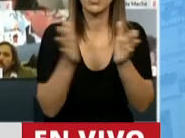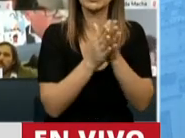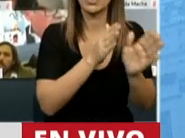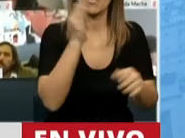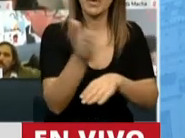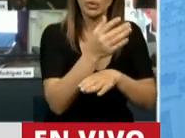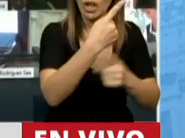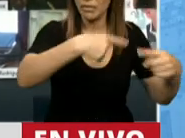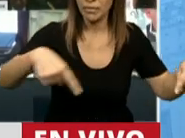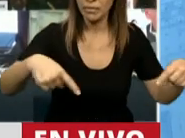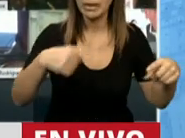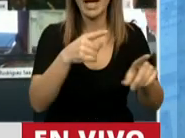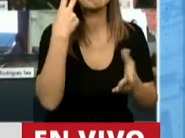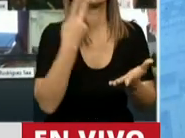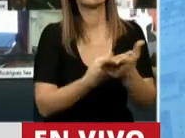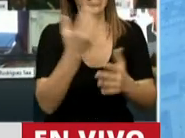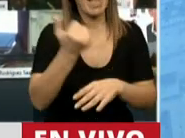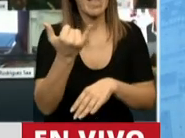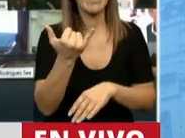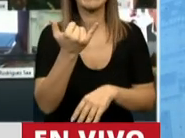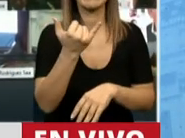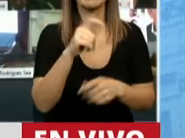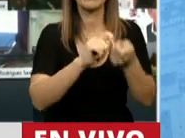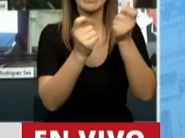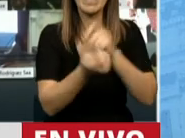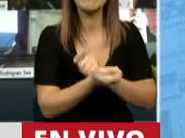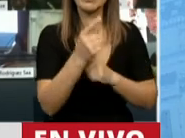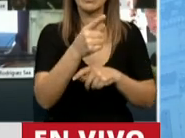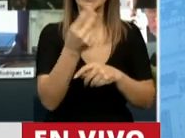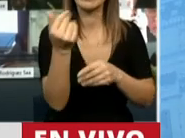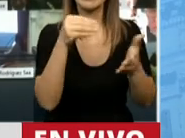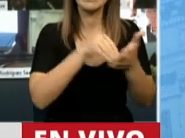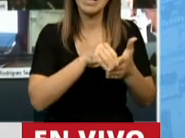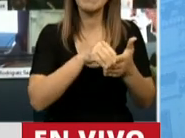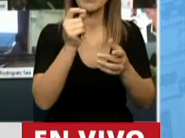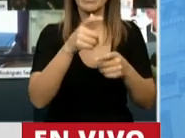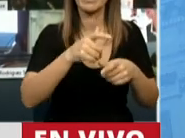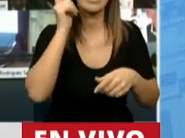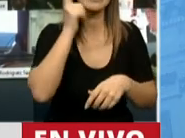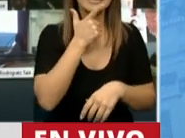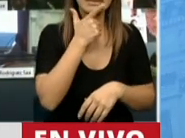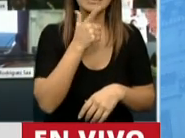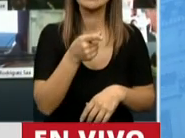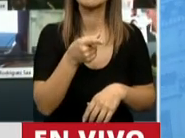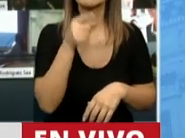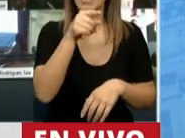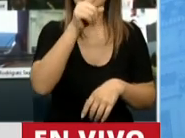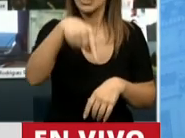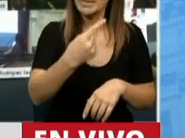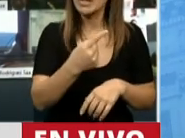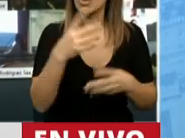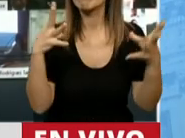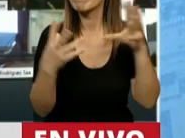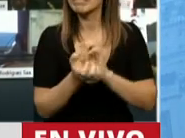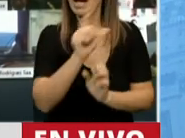había reconocido la incidencia del valor del tipo de cambio en la tarifa del valor de boca de pozo de gas. Eso determina un perjuicio para